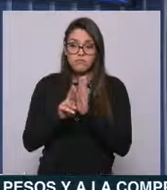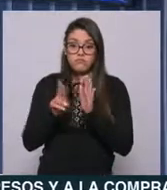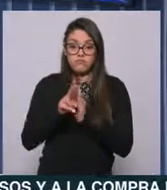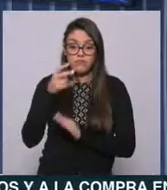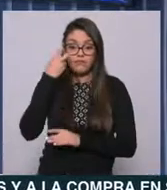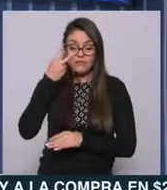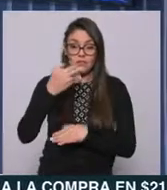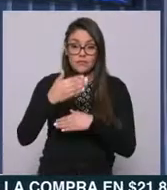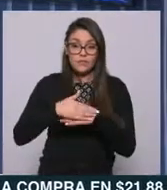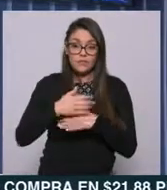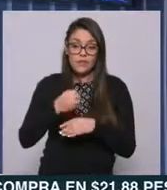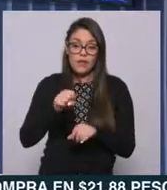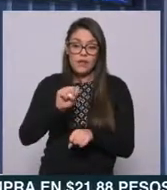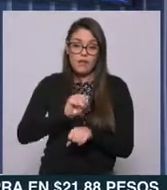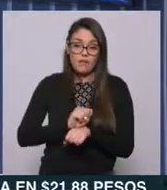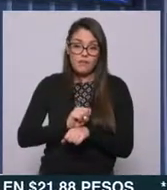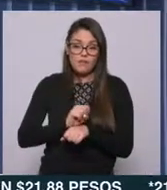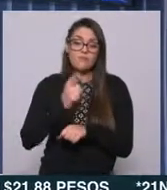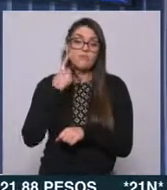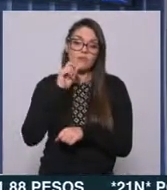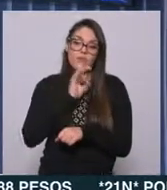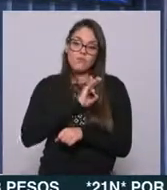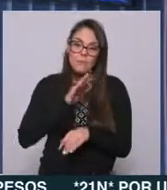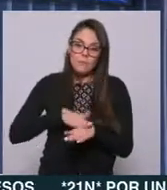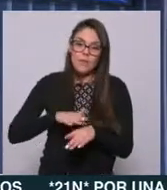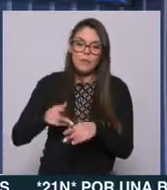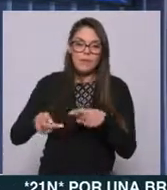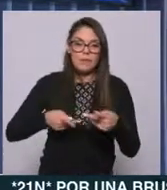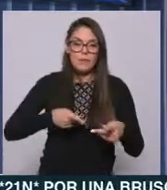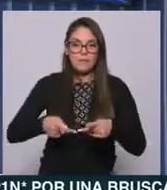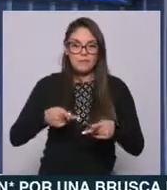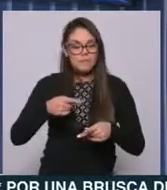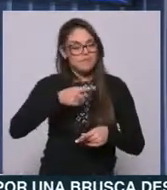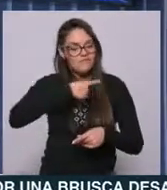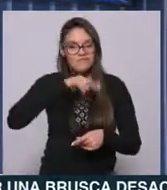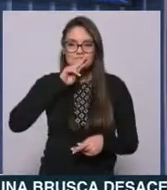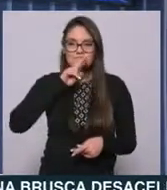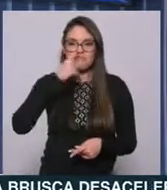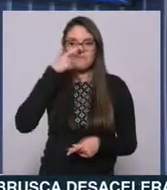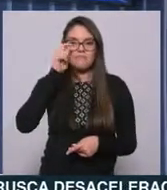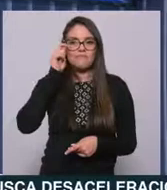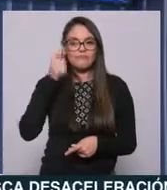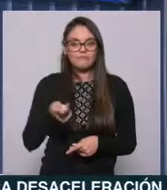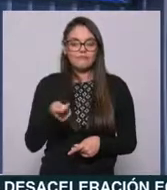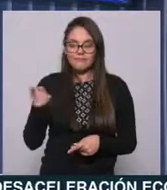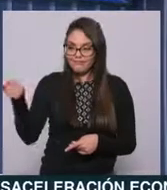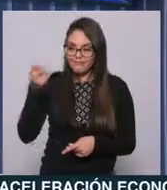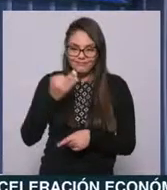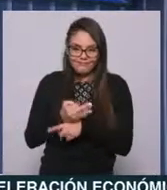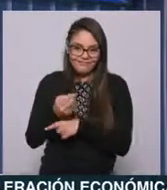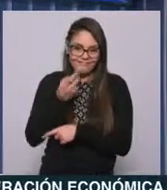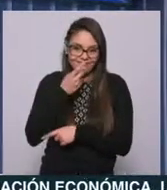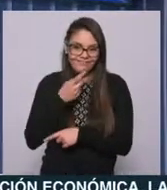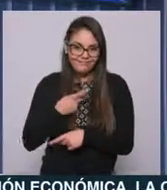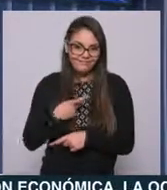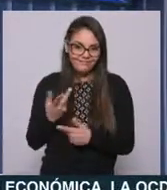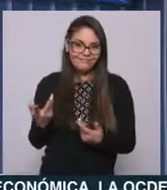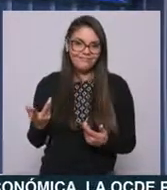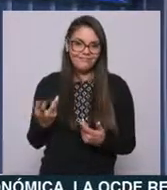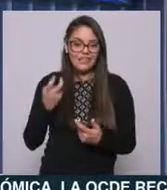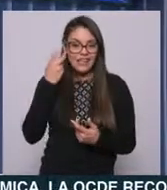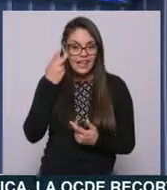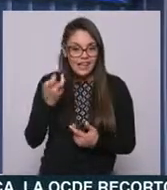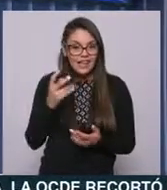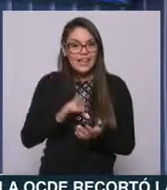año, y vamos a estar preparándonos muchísimo mejor para que, como tú decías hace un ratito atrás, esto